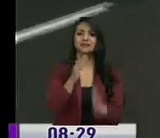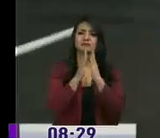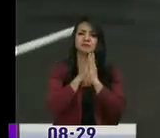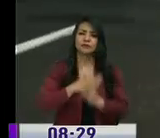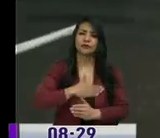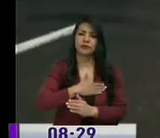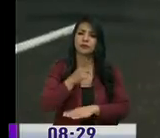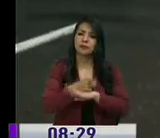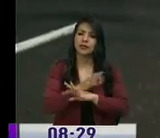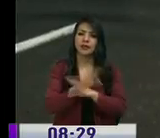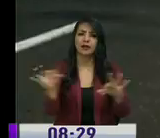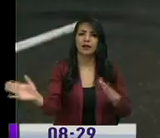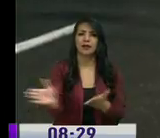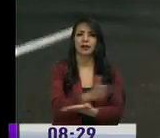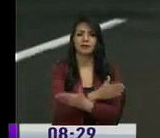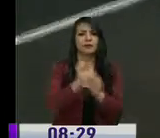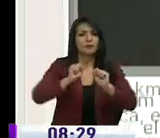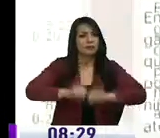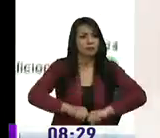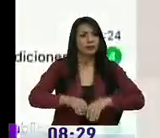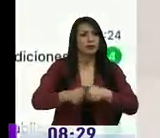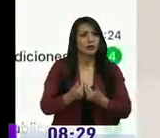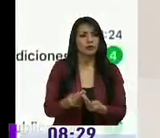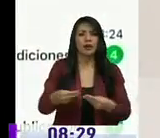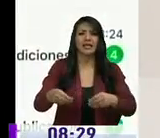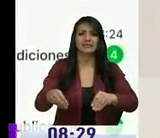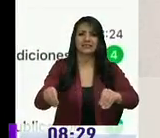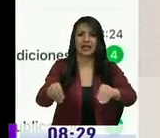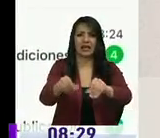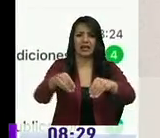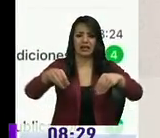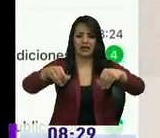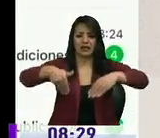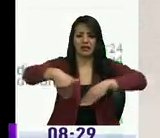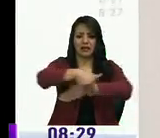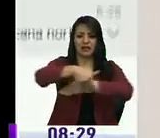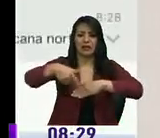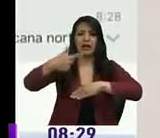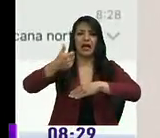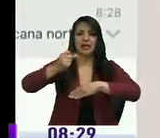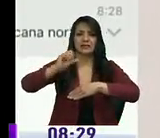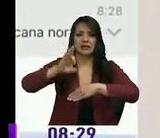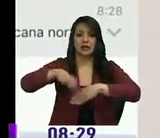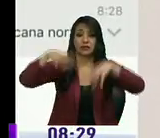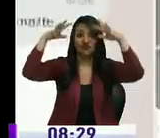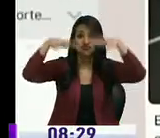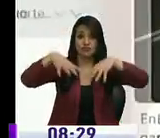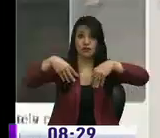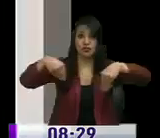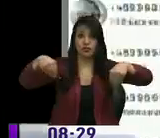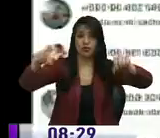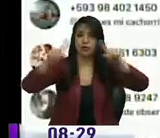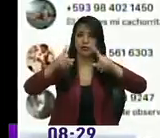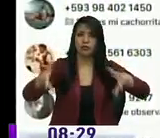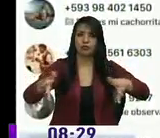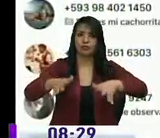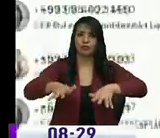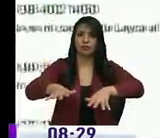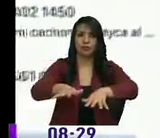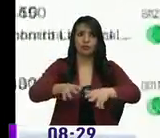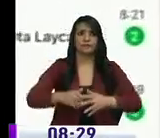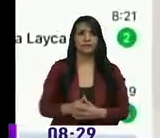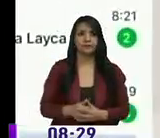favor exigimos ayuda. Claro, es terrible este lastre, en la Pedro de Gasca, y no es que se va con las lluvias, se vuelve a